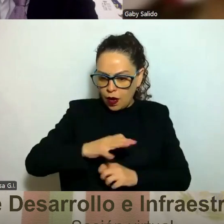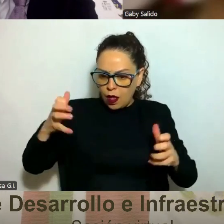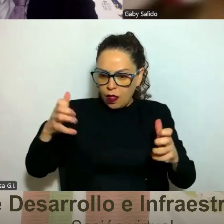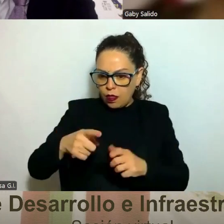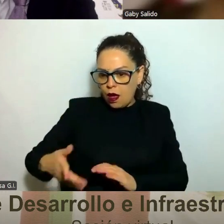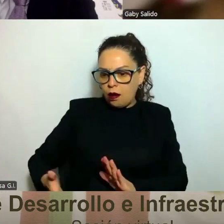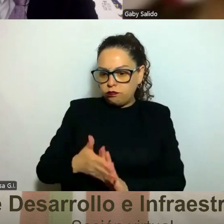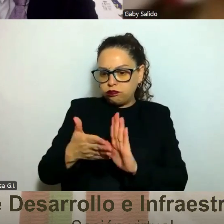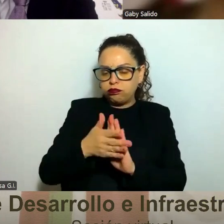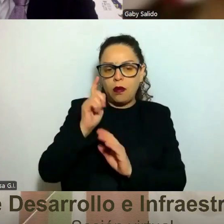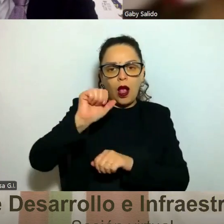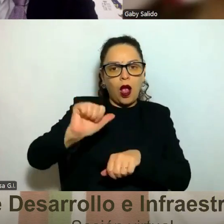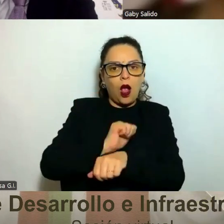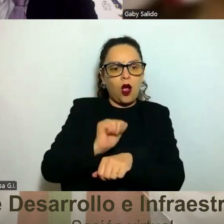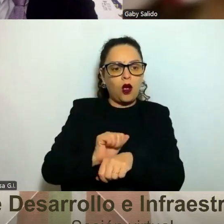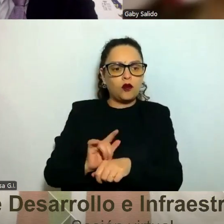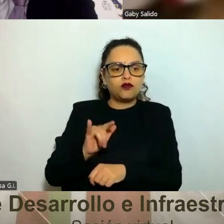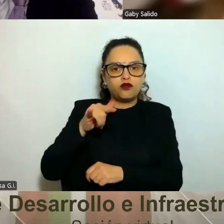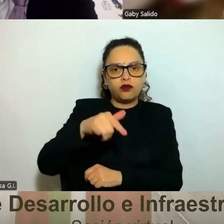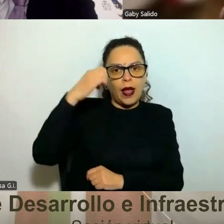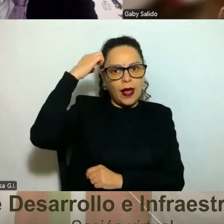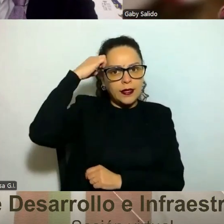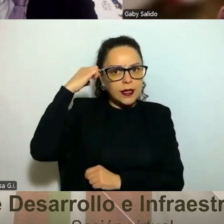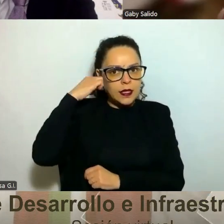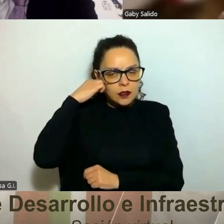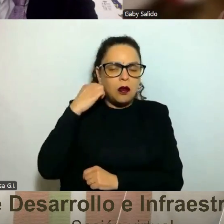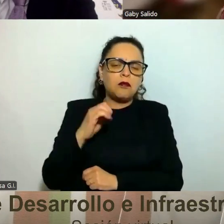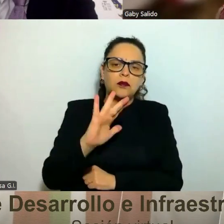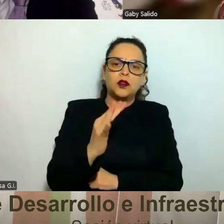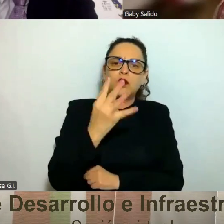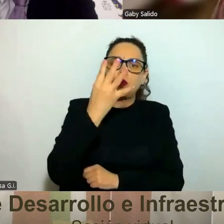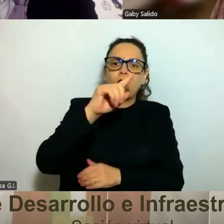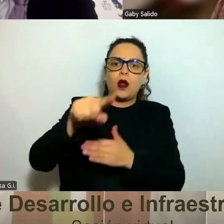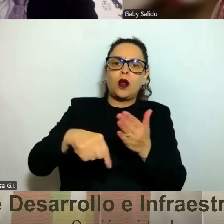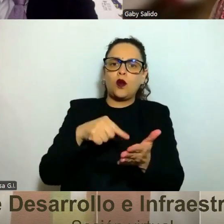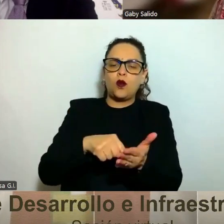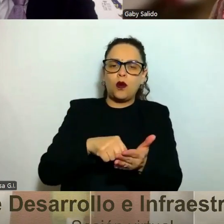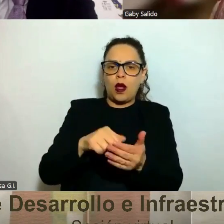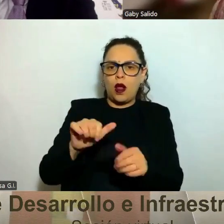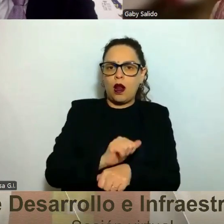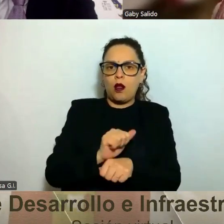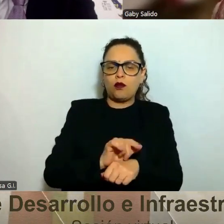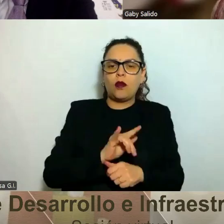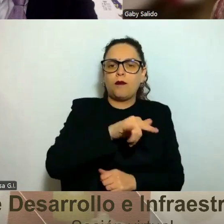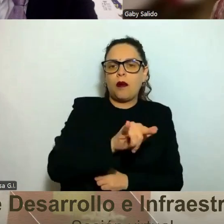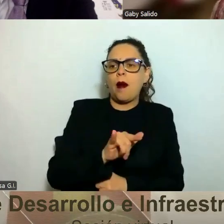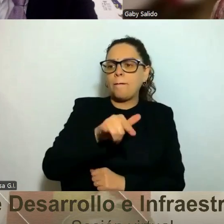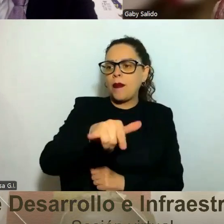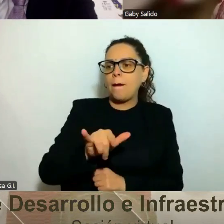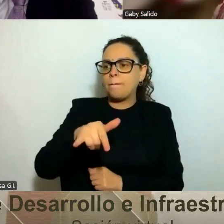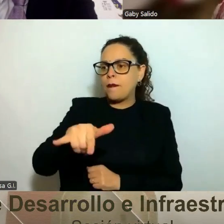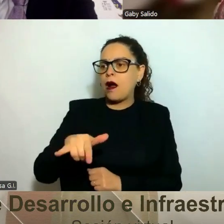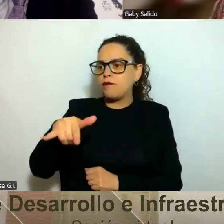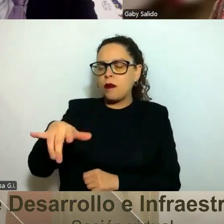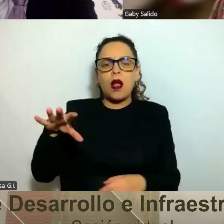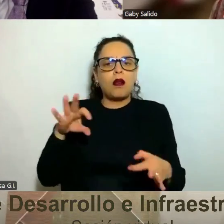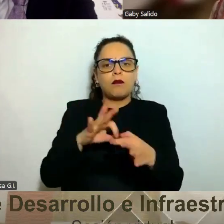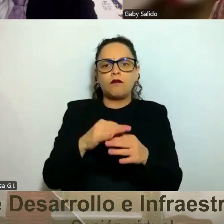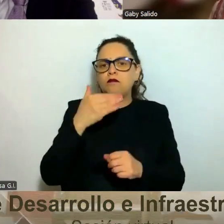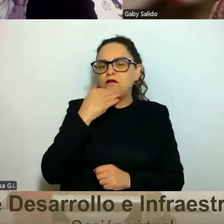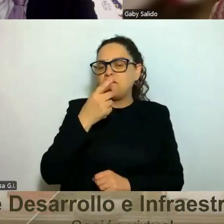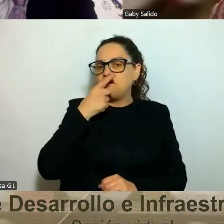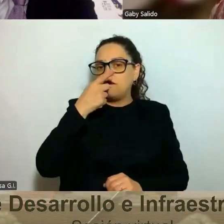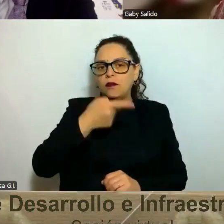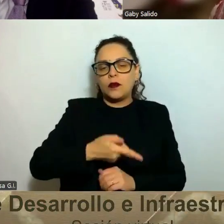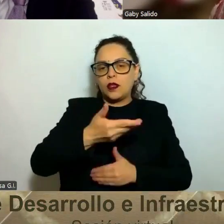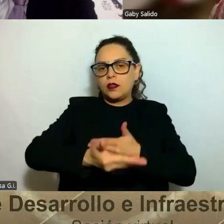estacionamientos, ya que el mismo considera la generación de 54 cajones de estacionamiento, lo cual es acorde a los servicios que